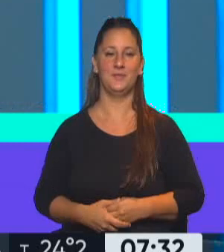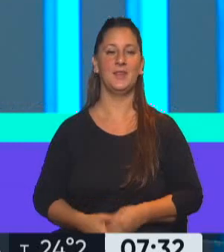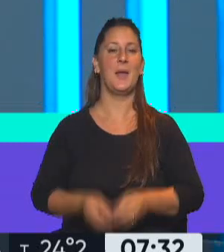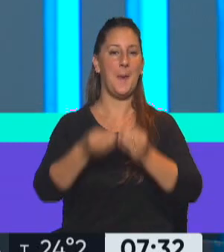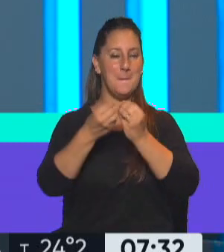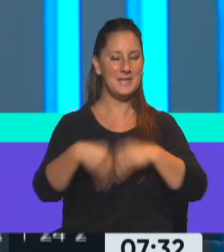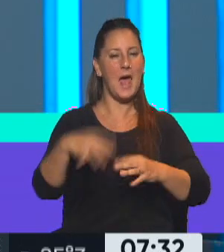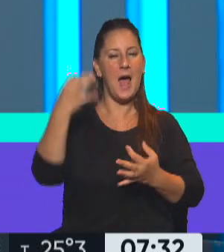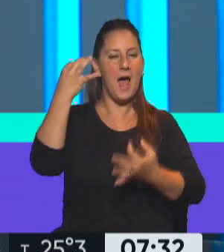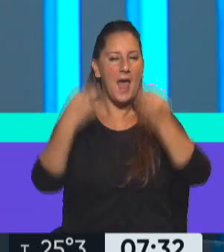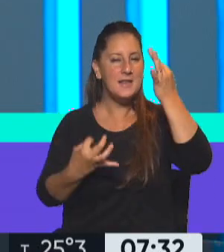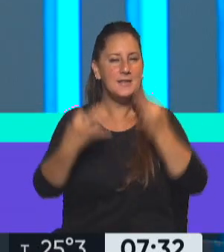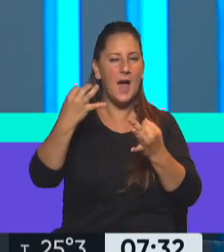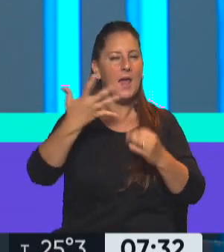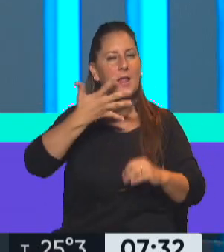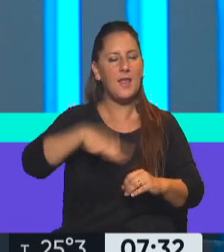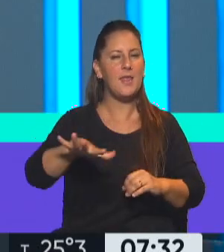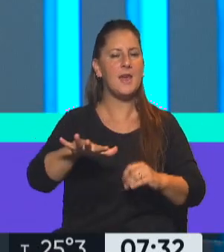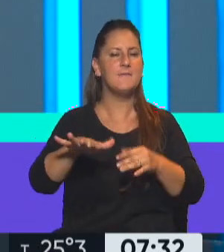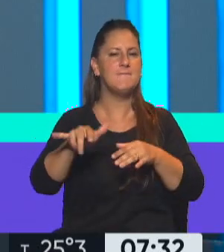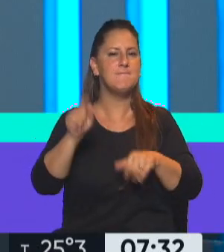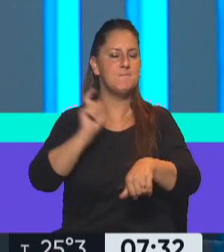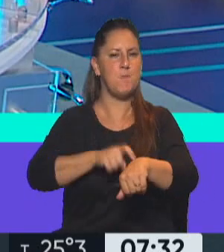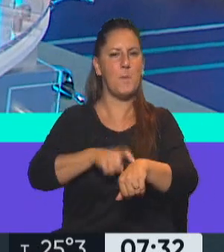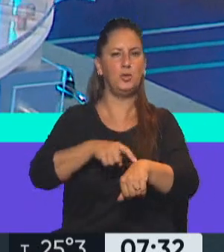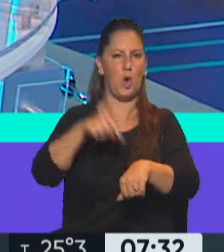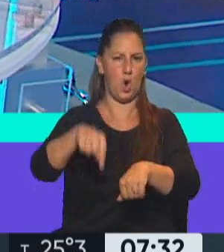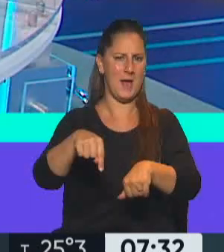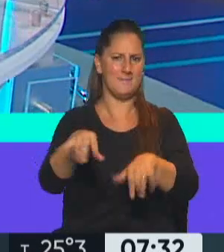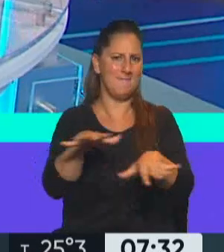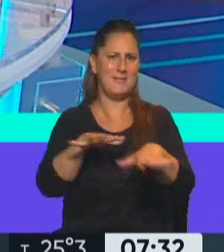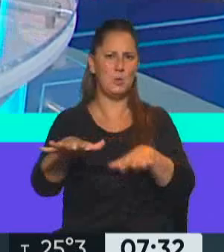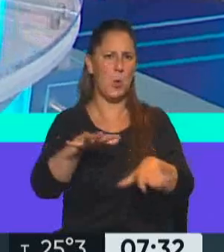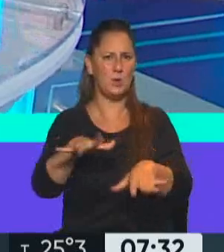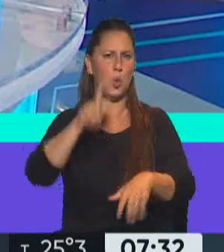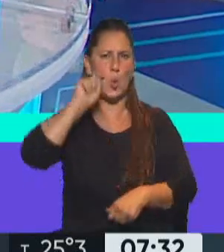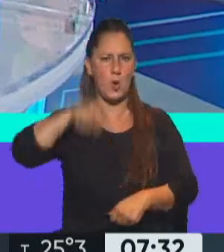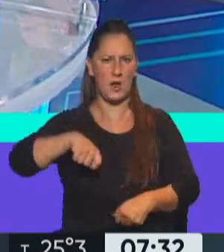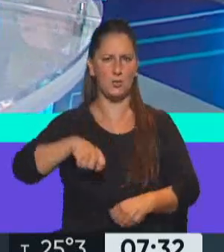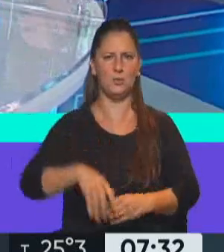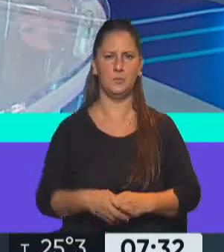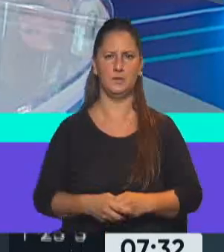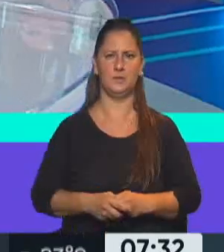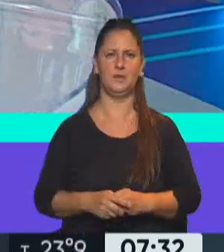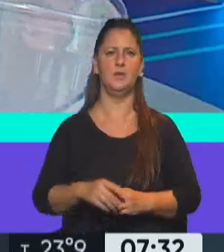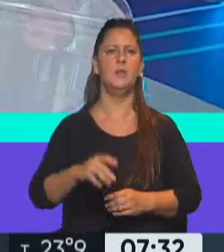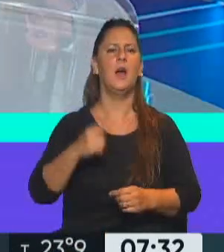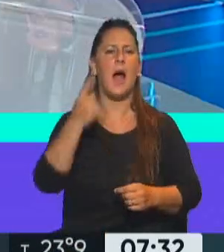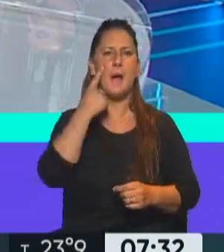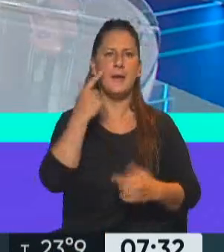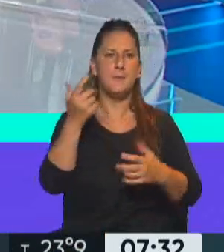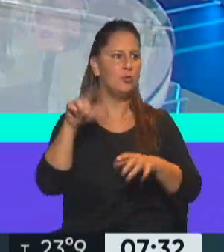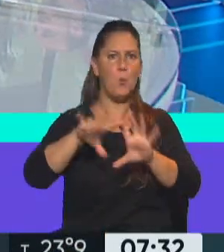poquito a analizar y a entender por dónde está pasando estos minutos en Ucrania, estos minutos donde tiene el vilo